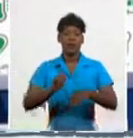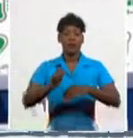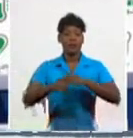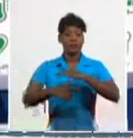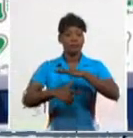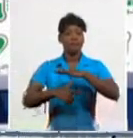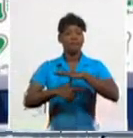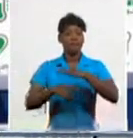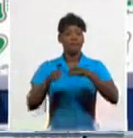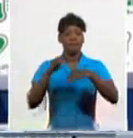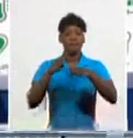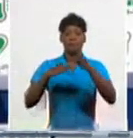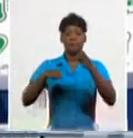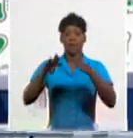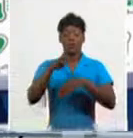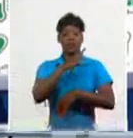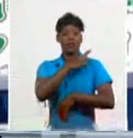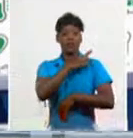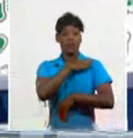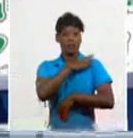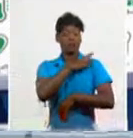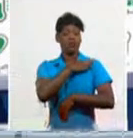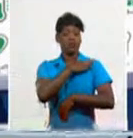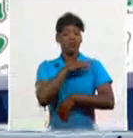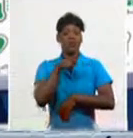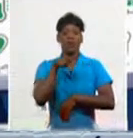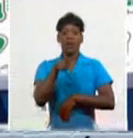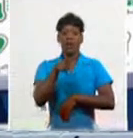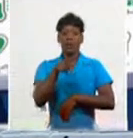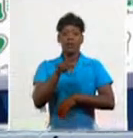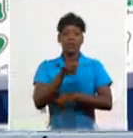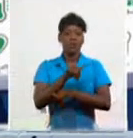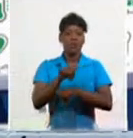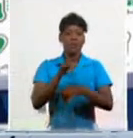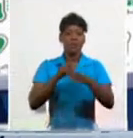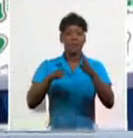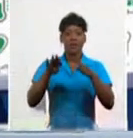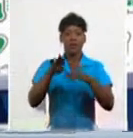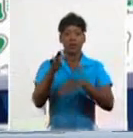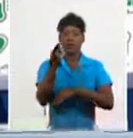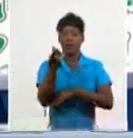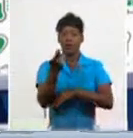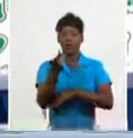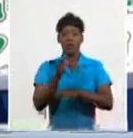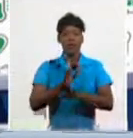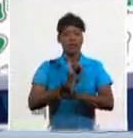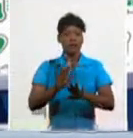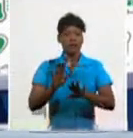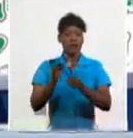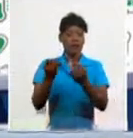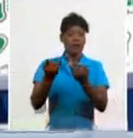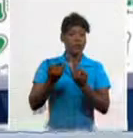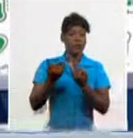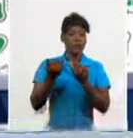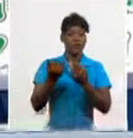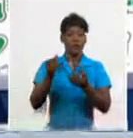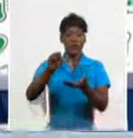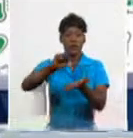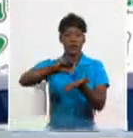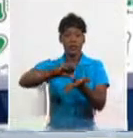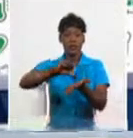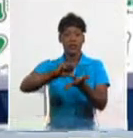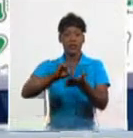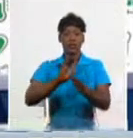ministro de Cuba, Alejandro Gil, también ministro de Economía. Me dicen que todo se encuentra listo desde esta sede habitual